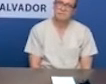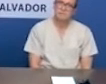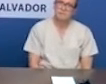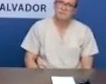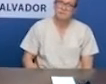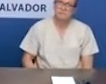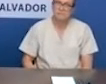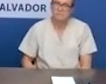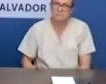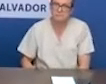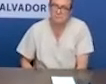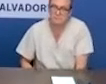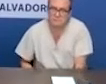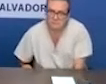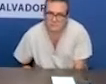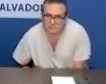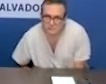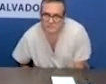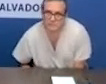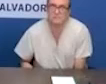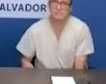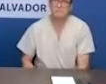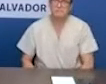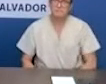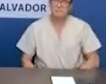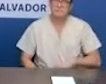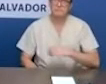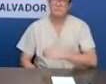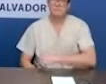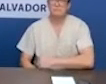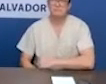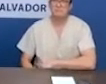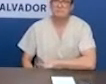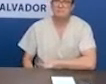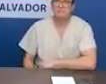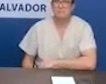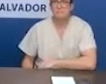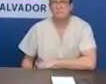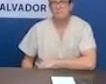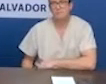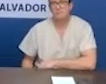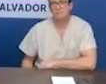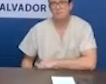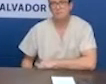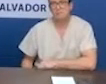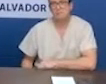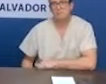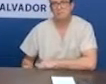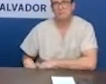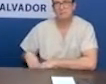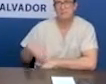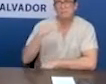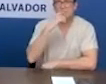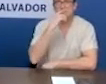más se repite o lo que es más obvio es haber presentado un episodio de psicosis postparto en su historia personal previa, en